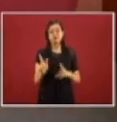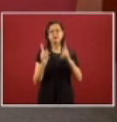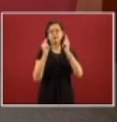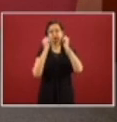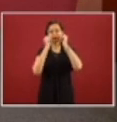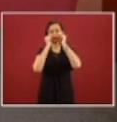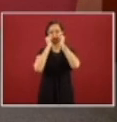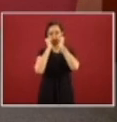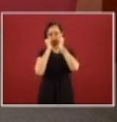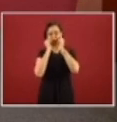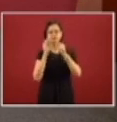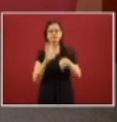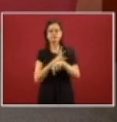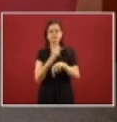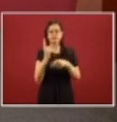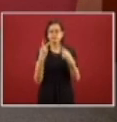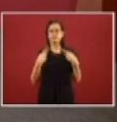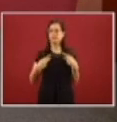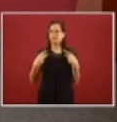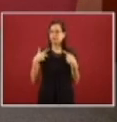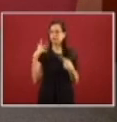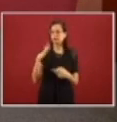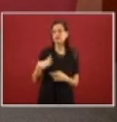importa, porque la gente sabe